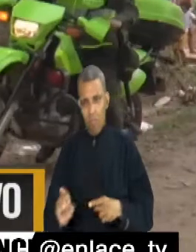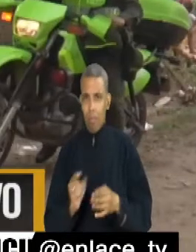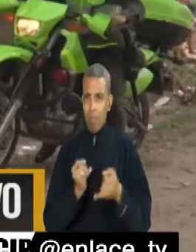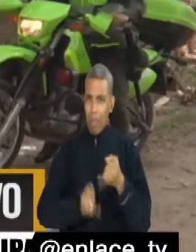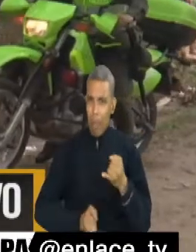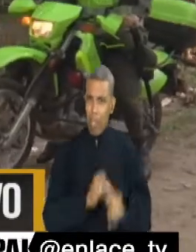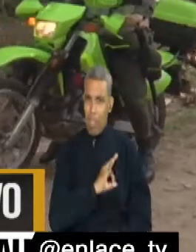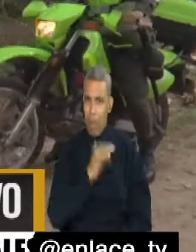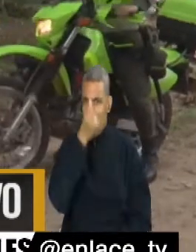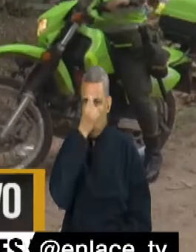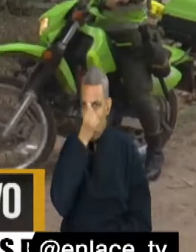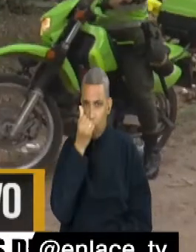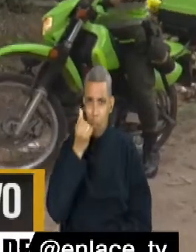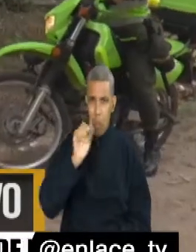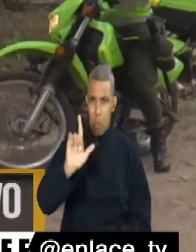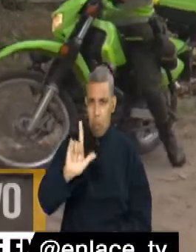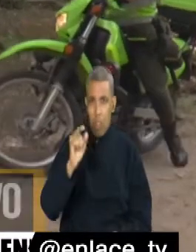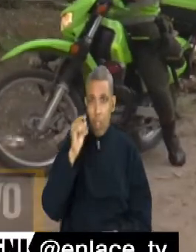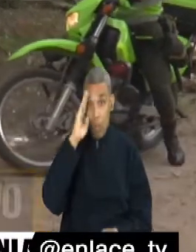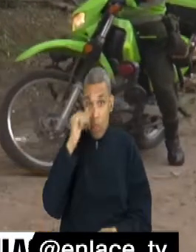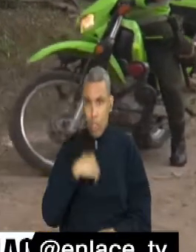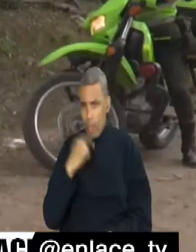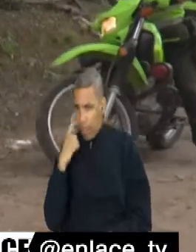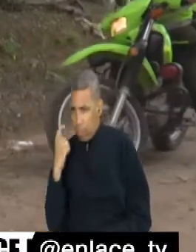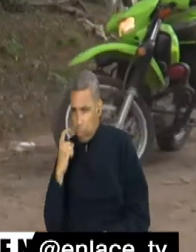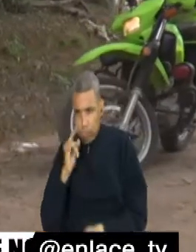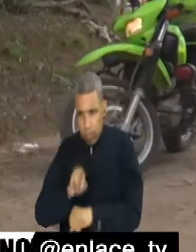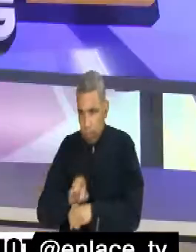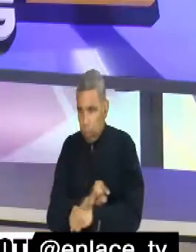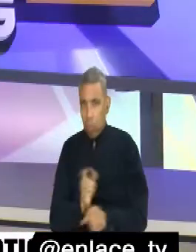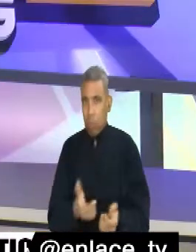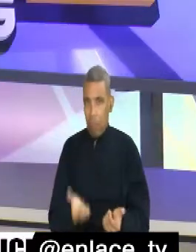del Magdalena Medio durante este fin de semana en Barranca Bermeja.